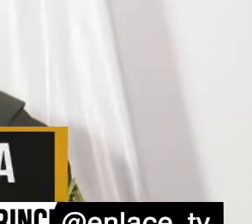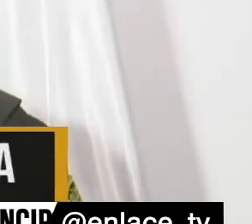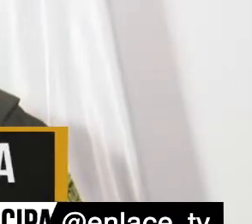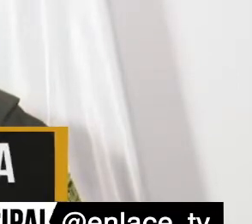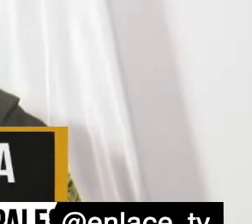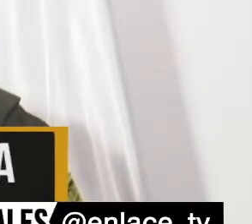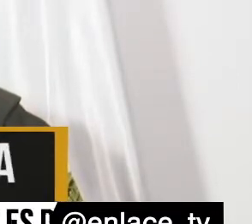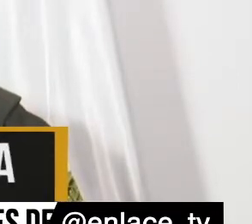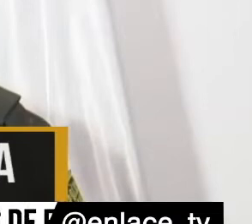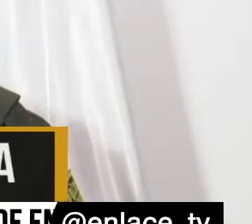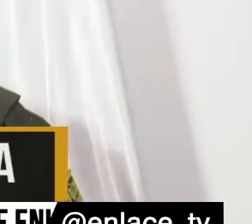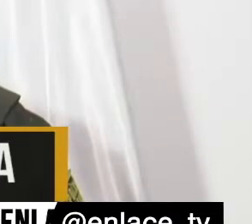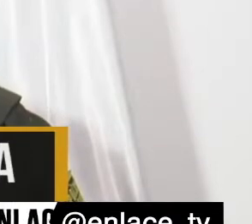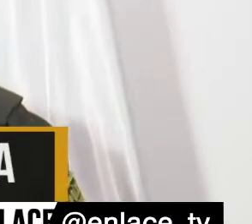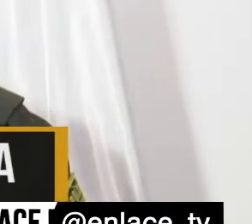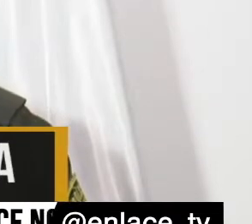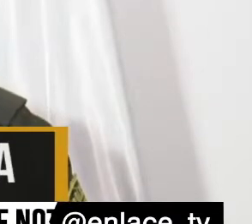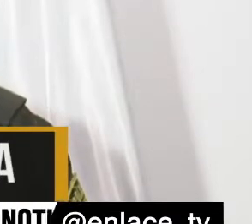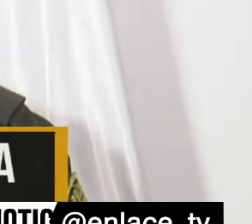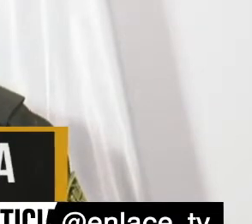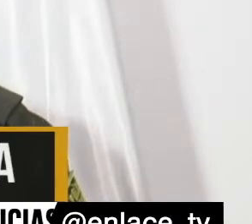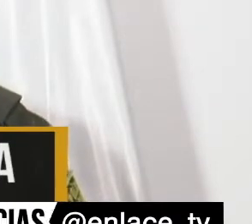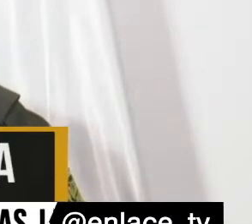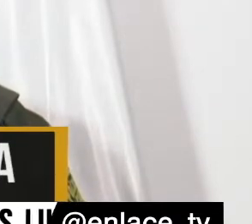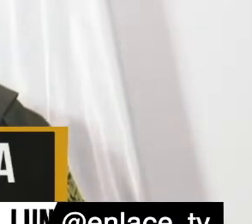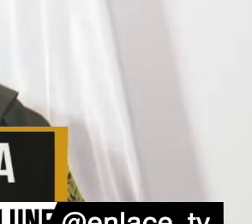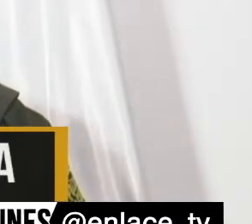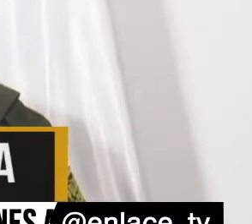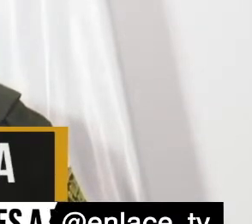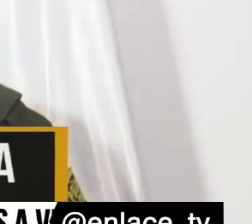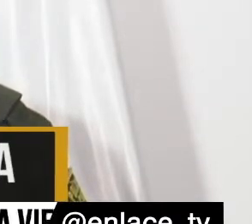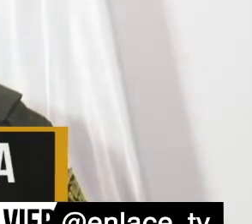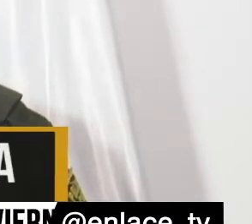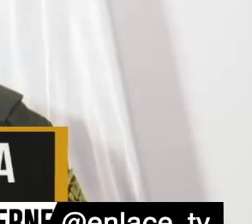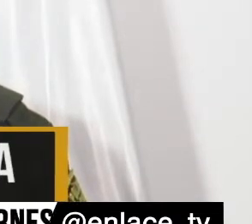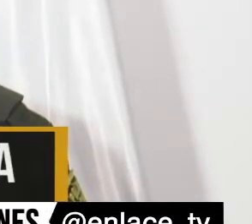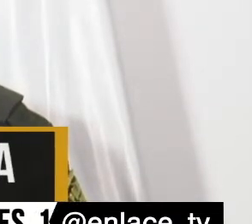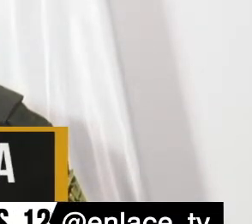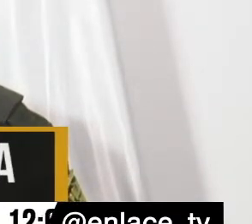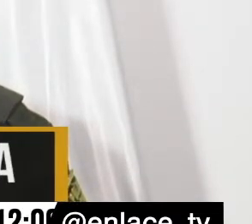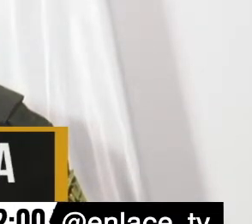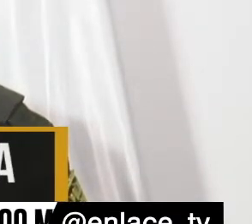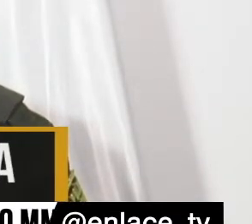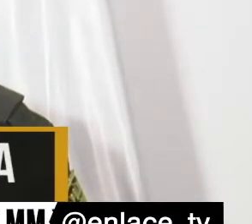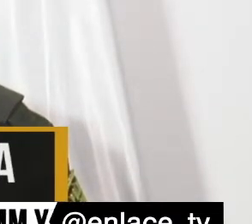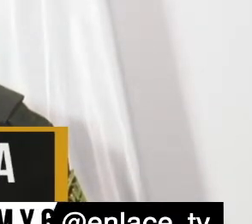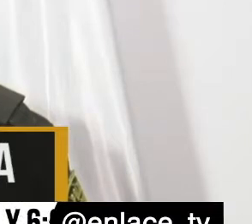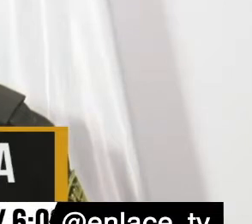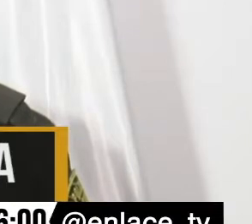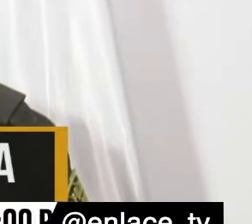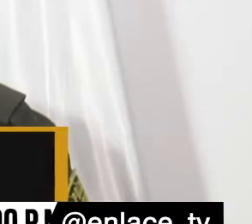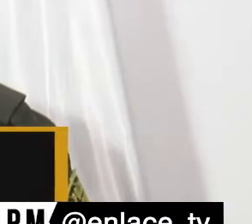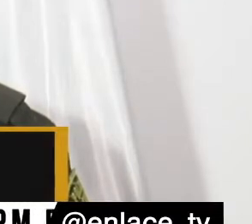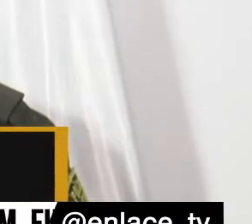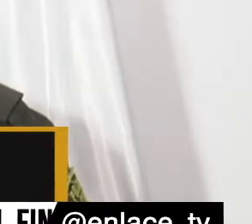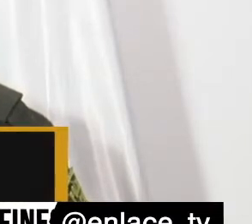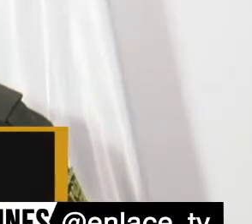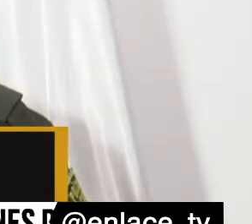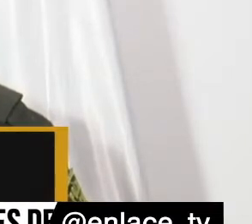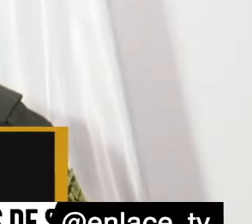delitos. Esta persona, dada la connotación del delito, es dejada a disposición de la Fiscalía General de la Nación, y para el tema de restablecimiento de derechos,